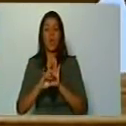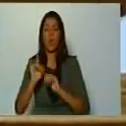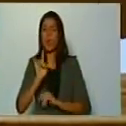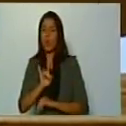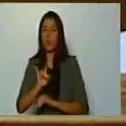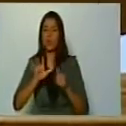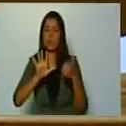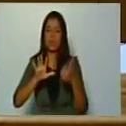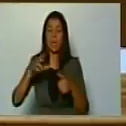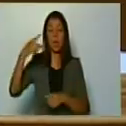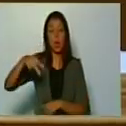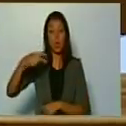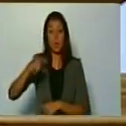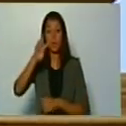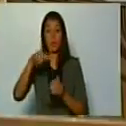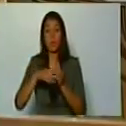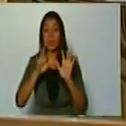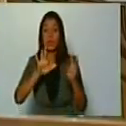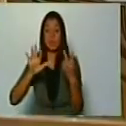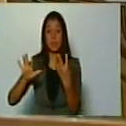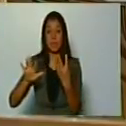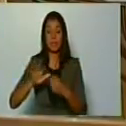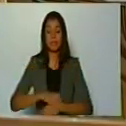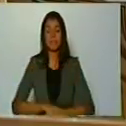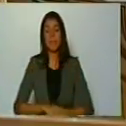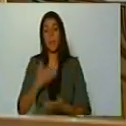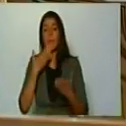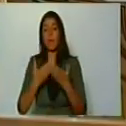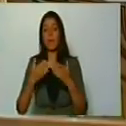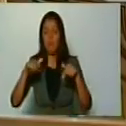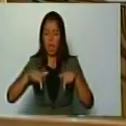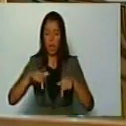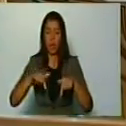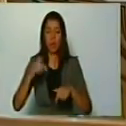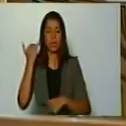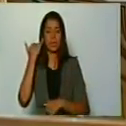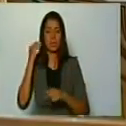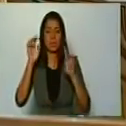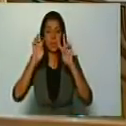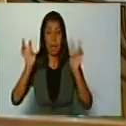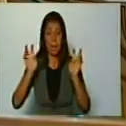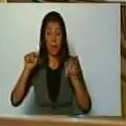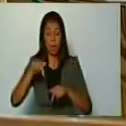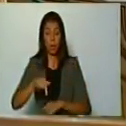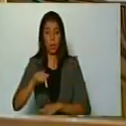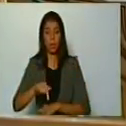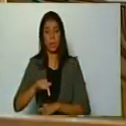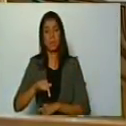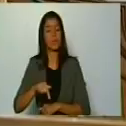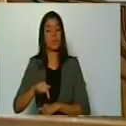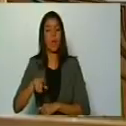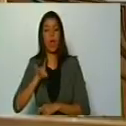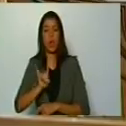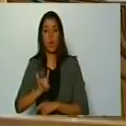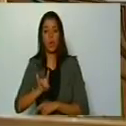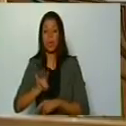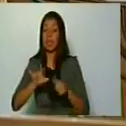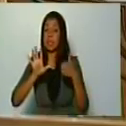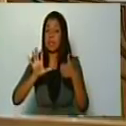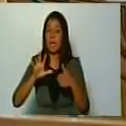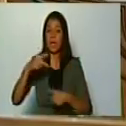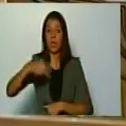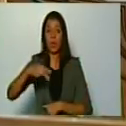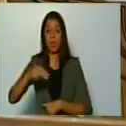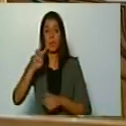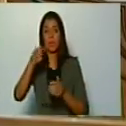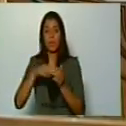de noviembre de 2017. Propuesta de orden del día de la sesión ordinaria del día lunes 6 de noviembre